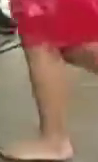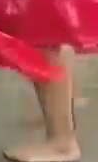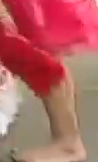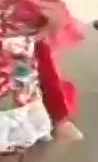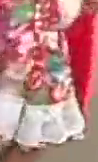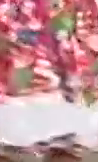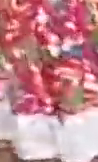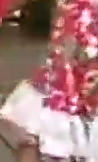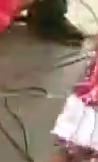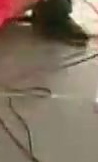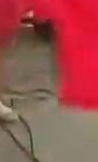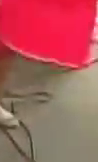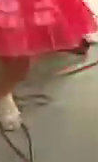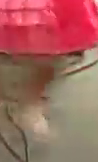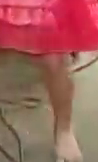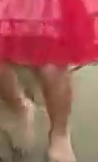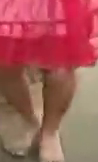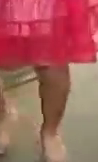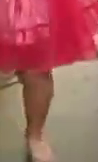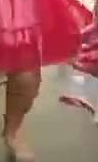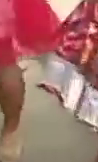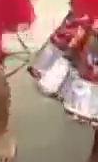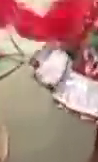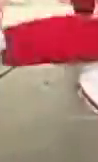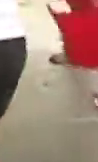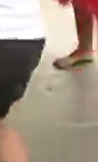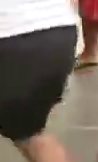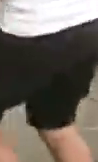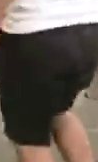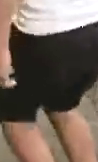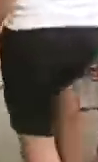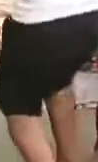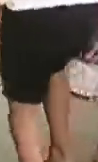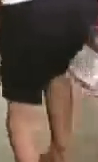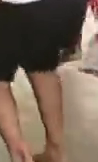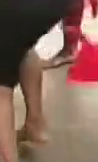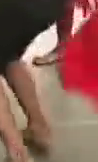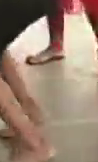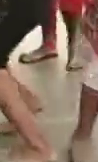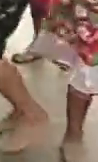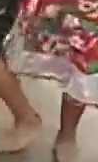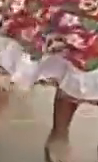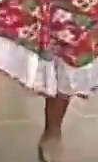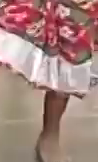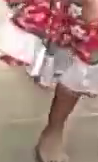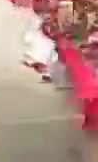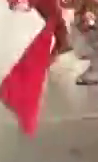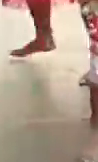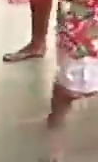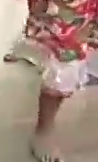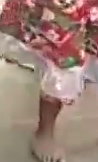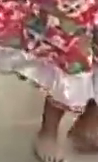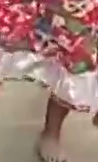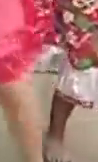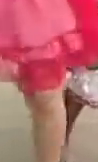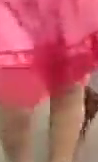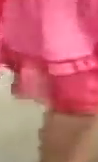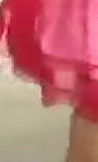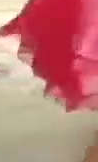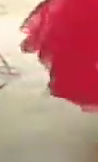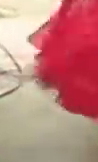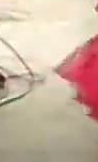recuperación económica, crecimiento y prosperidad que permita contrarrestar el alto impacto del bloqueo económico